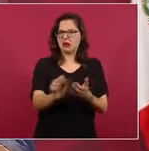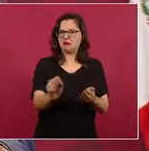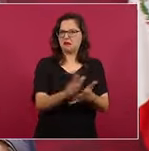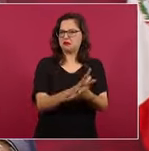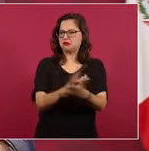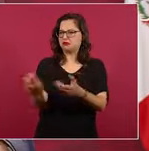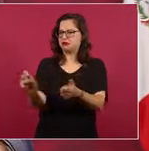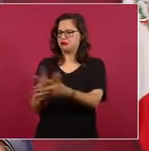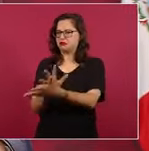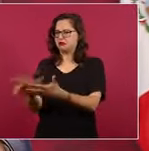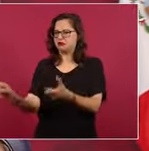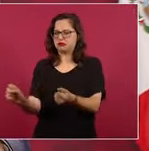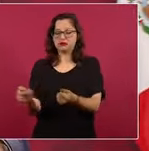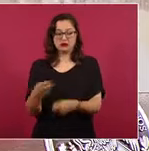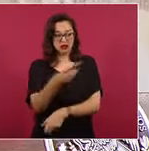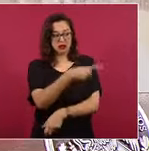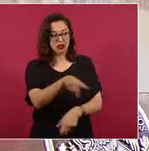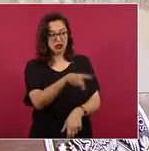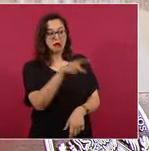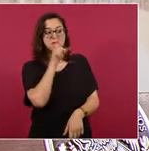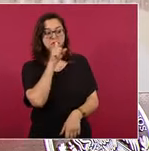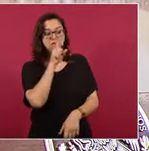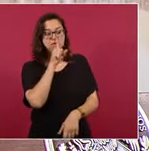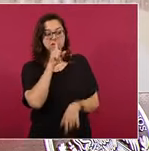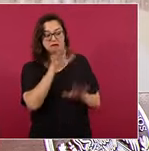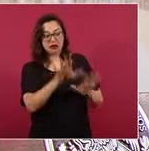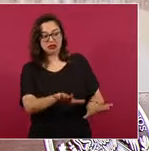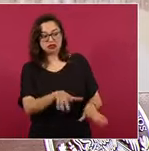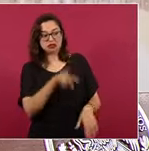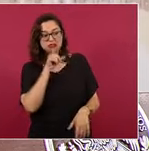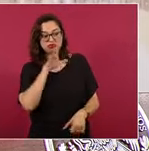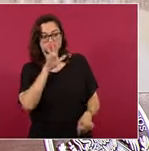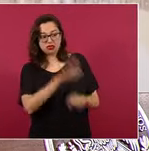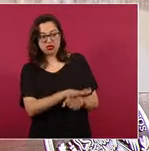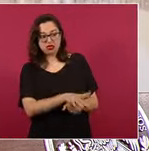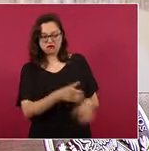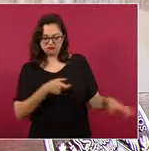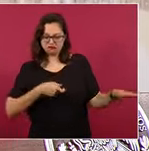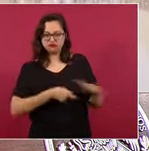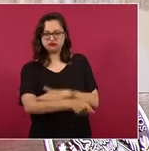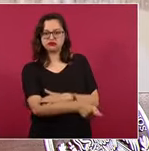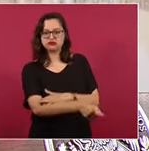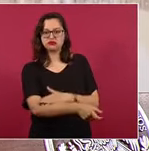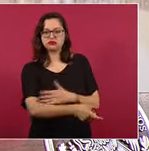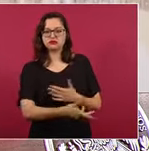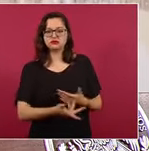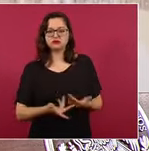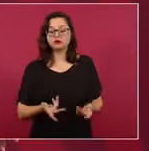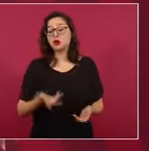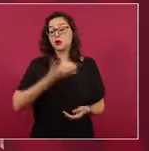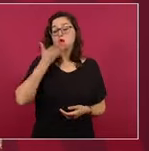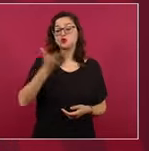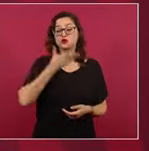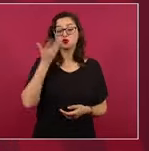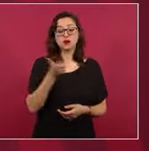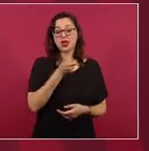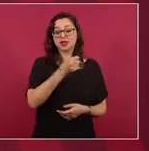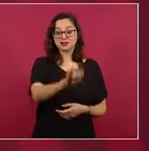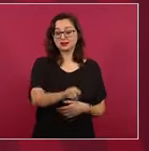a todo el que se deja. Entonces, vamos